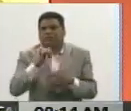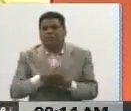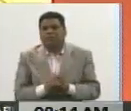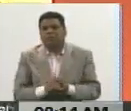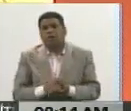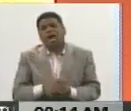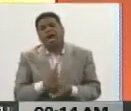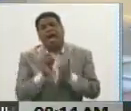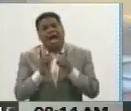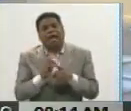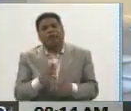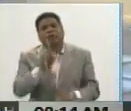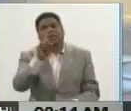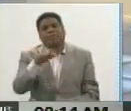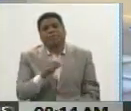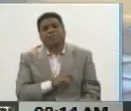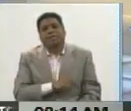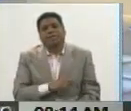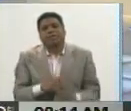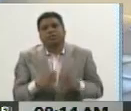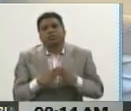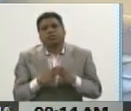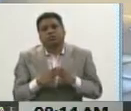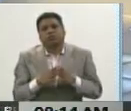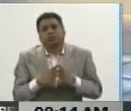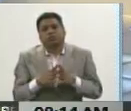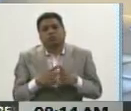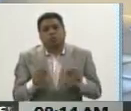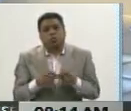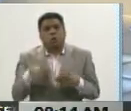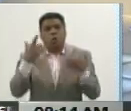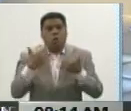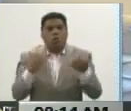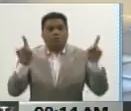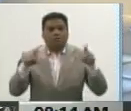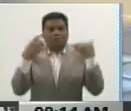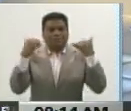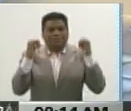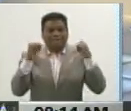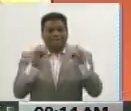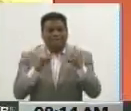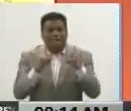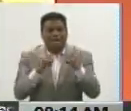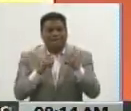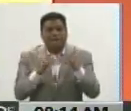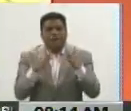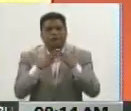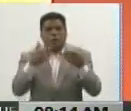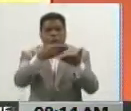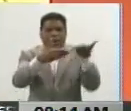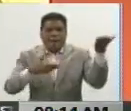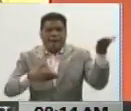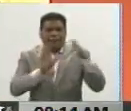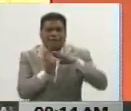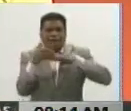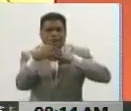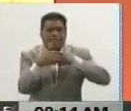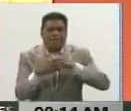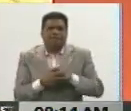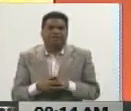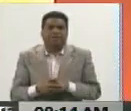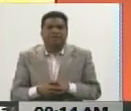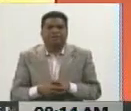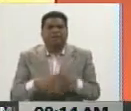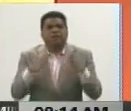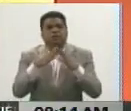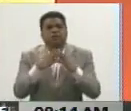que tenemos que también tener en cuenta, y además con motivo de hoy celebrar el aniversario de la Carta de Jamaica como instrumento internacionalista